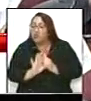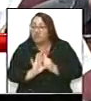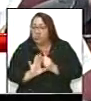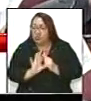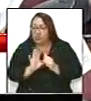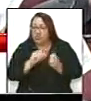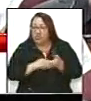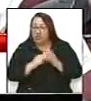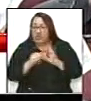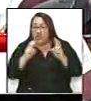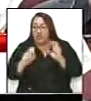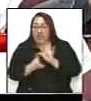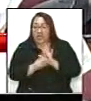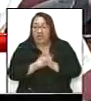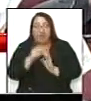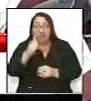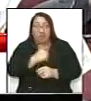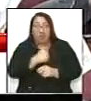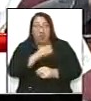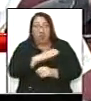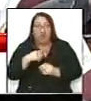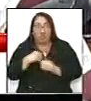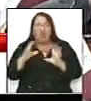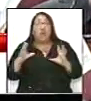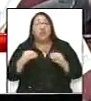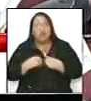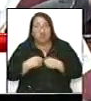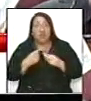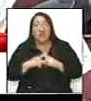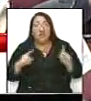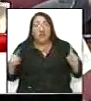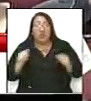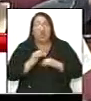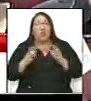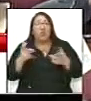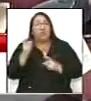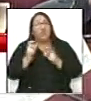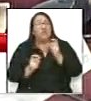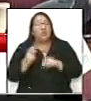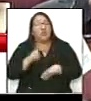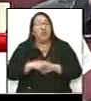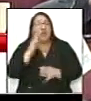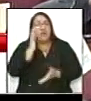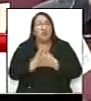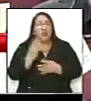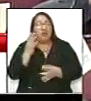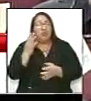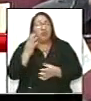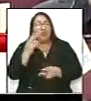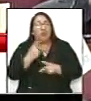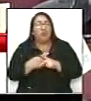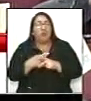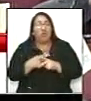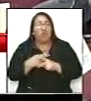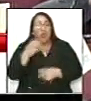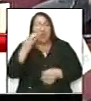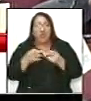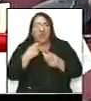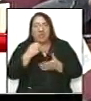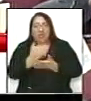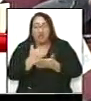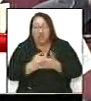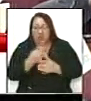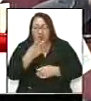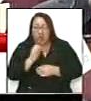cuya situación legal el propio Estado peruano ha reconocido es diferente a la de cualquier persona sentenciada. ¿Qué cosa dice el fundamento 40?